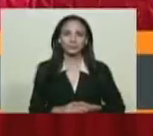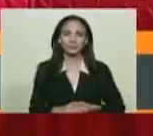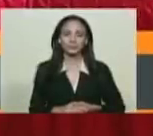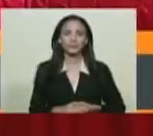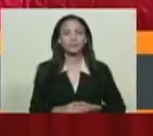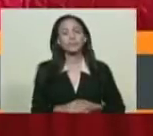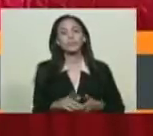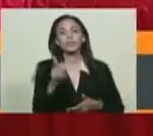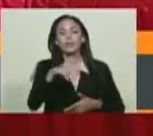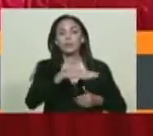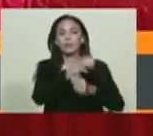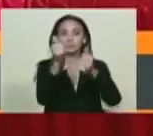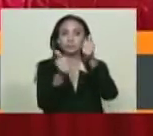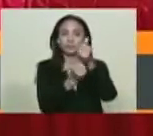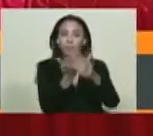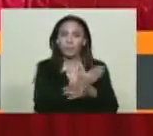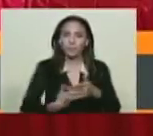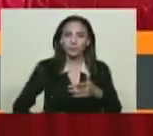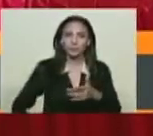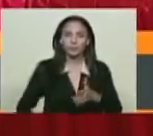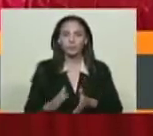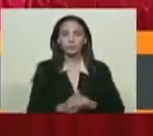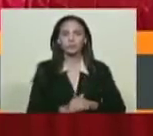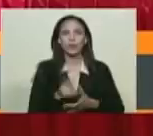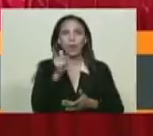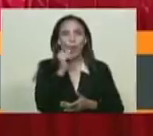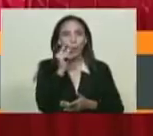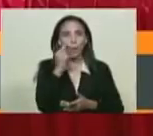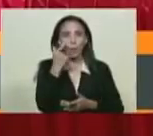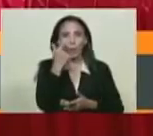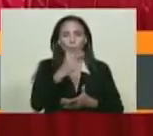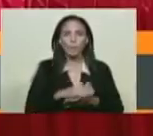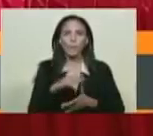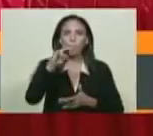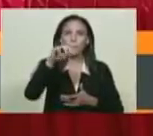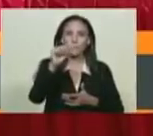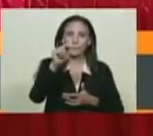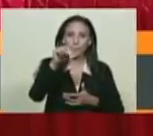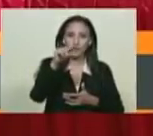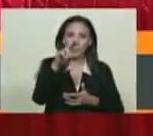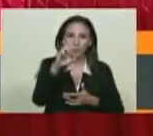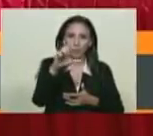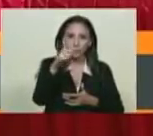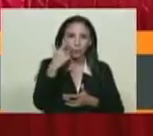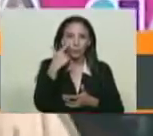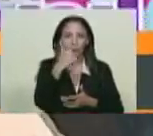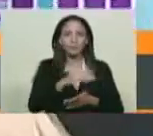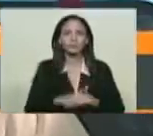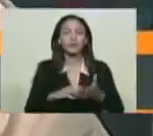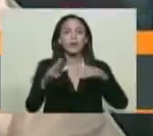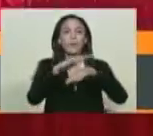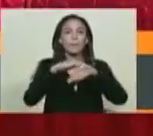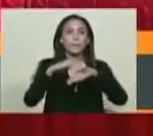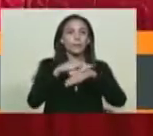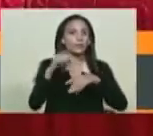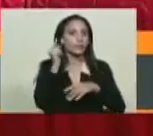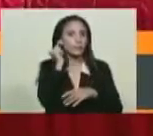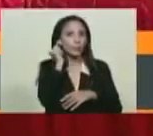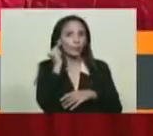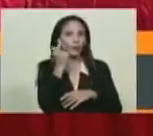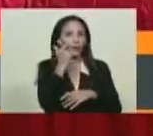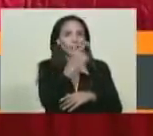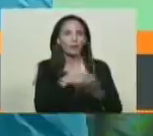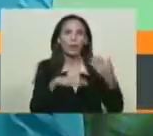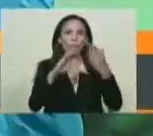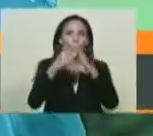Al vicepresidente del Socialismo Territorial, Mayor General Manuel Quevedo. A la ministra Kira Andrade, ministra de